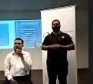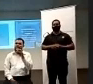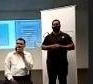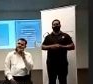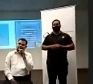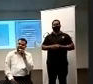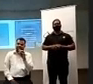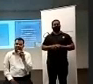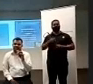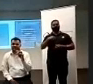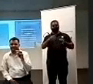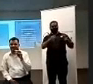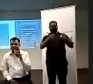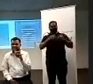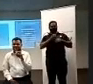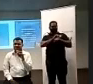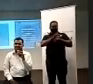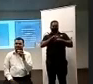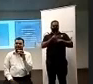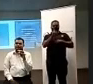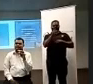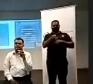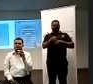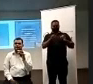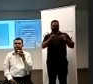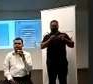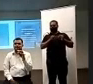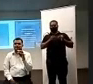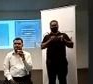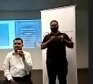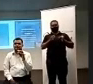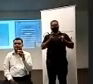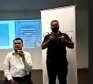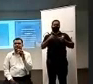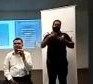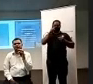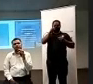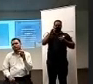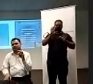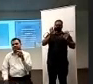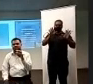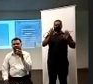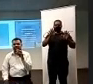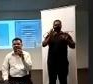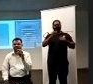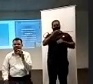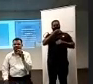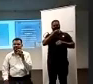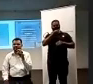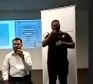pues, ¿qué iba a pasar si yo tenía COVID? Tengo mi mamá con una enfermedad de